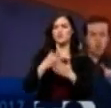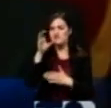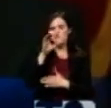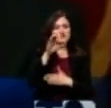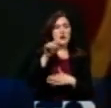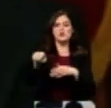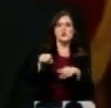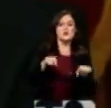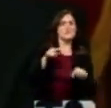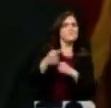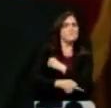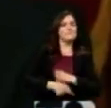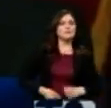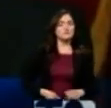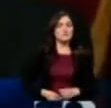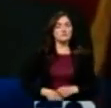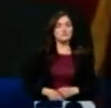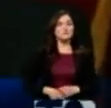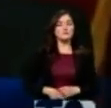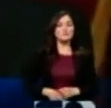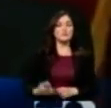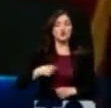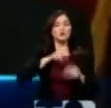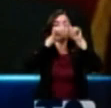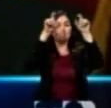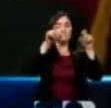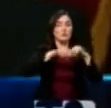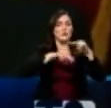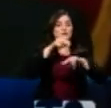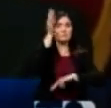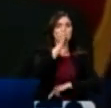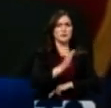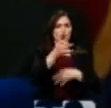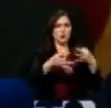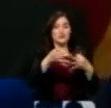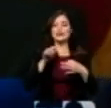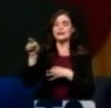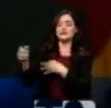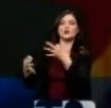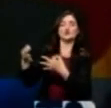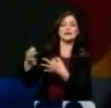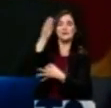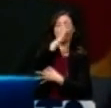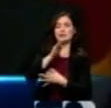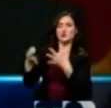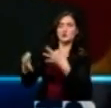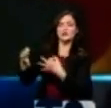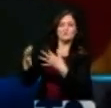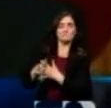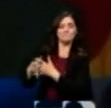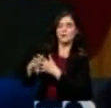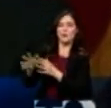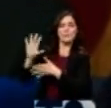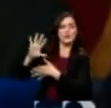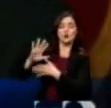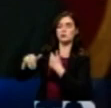encuentre por eso Hemos exigido a odeb a la justicia norteamericana a la justicia brasileña que nos entregue